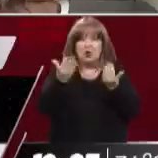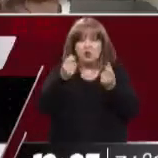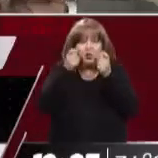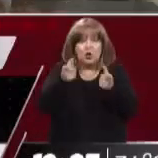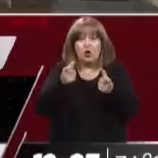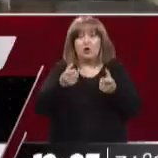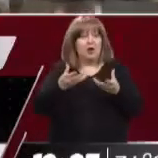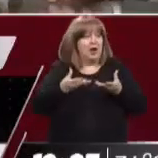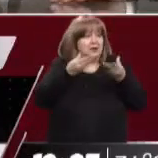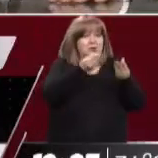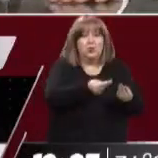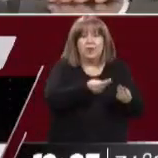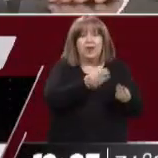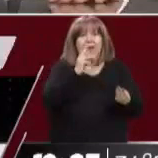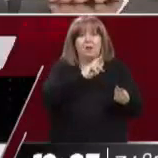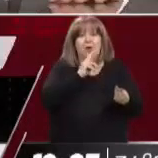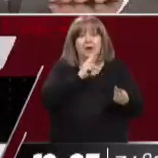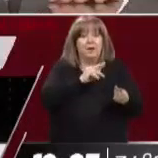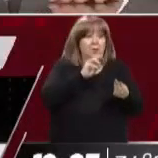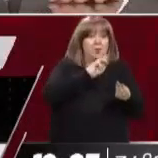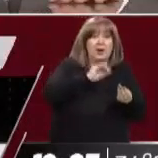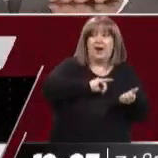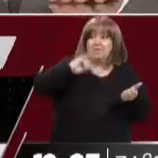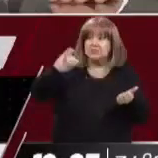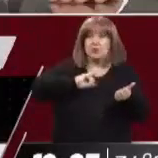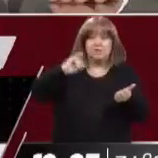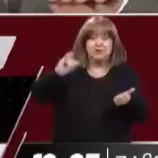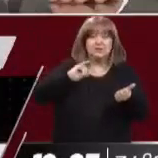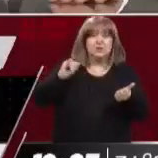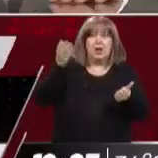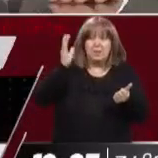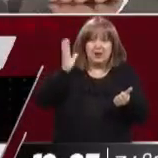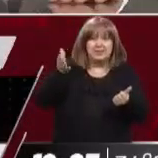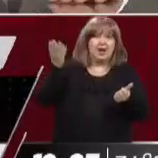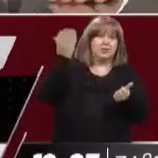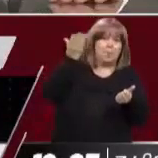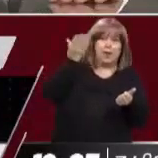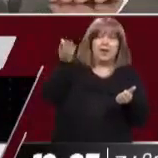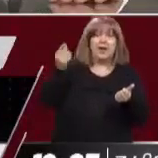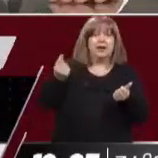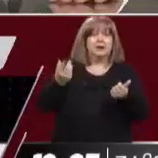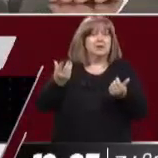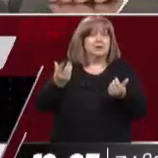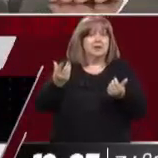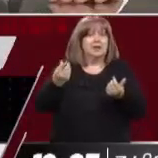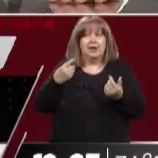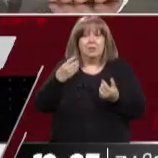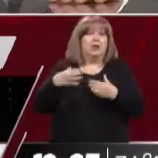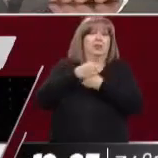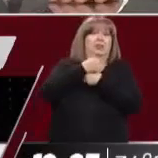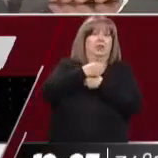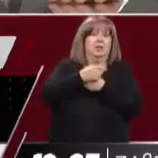si. asistencia también en esto? Sobre todo cuando hay Claro. avisos previos y más con los antecedentes, porque no es el primer caso que pasa de esta No.